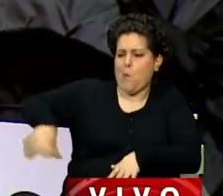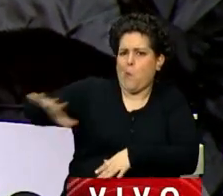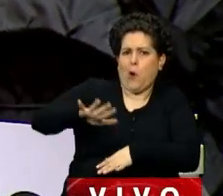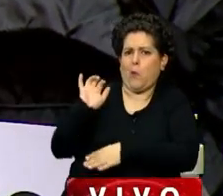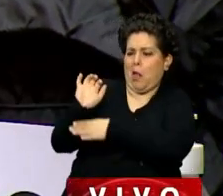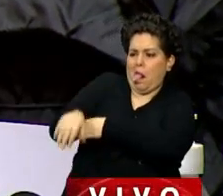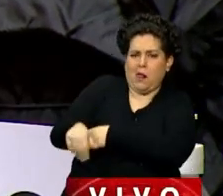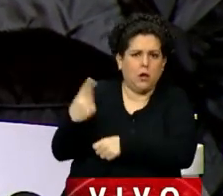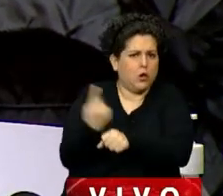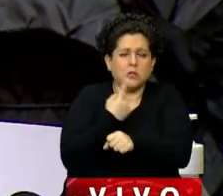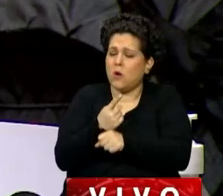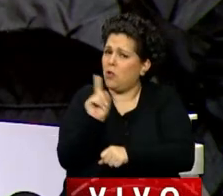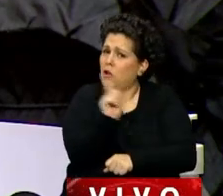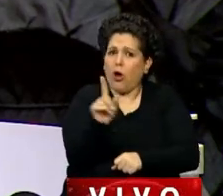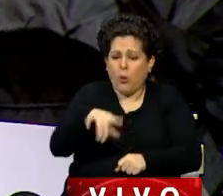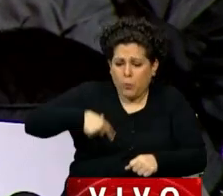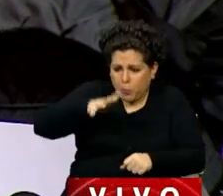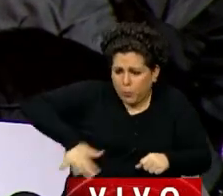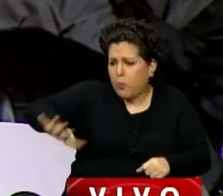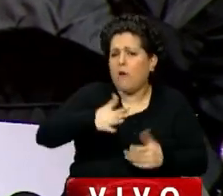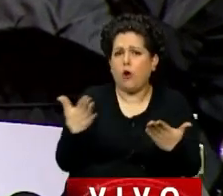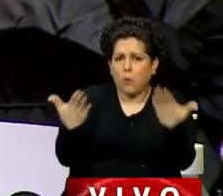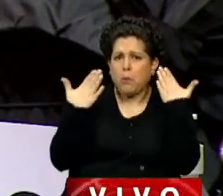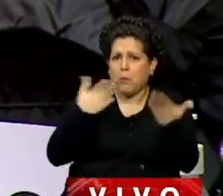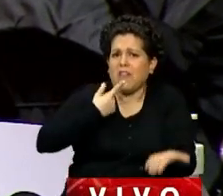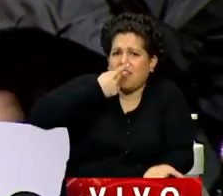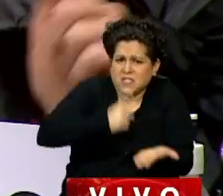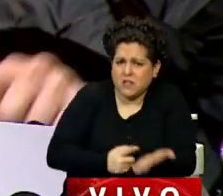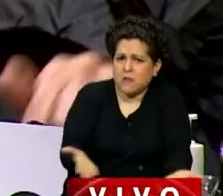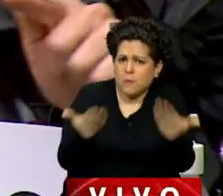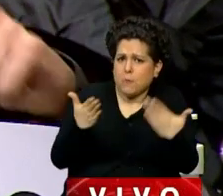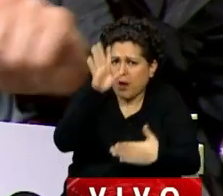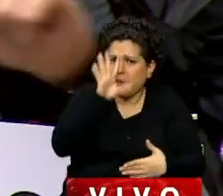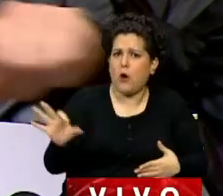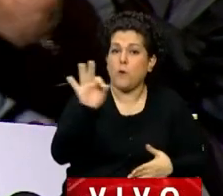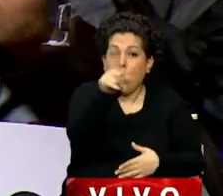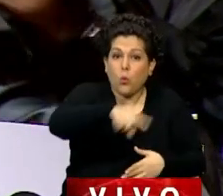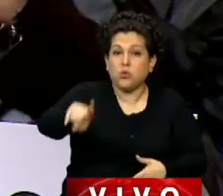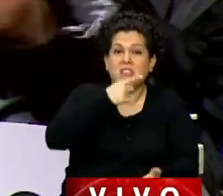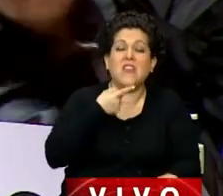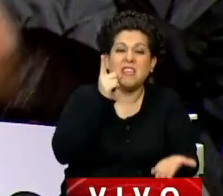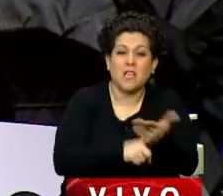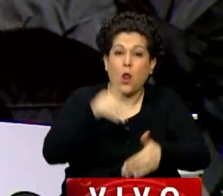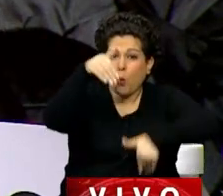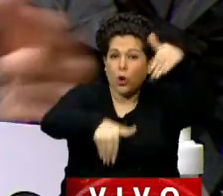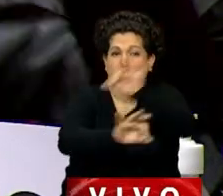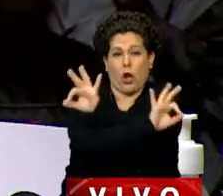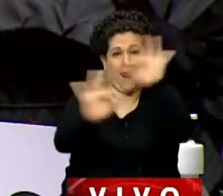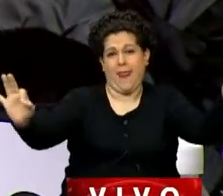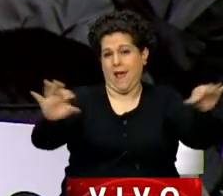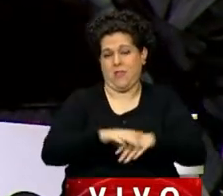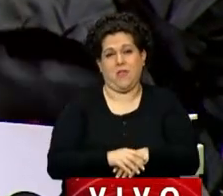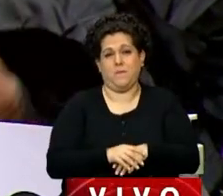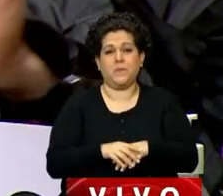Sí, creemos que el pueblo tiene capacidad de decidir y de opinar, que esto que están decidiendo ahora no lo votó nadie, que